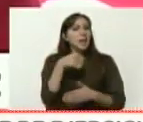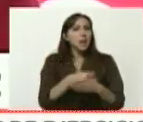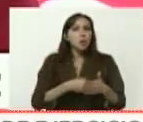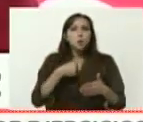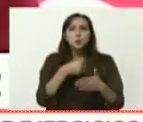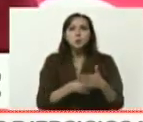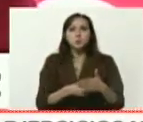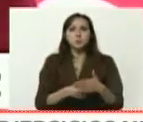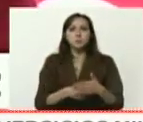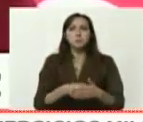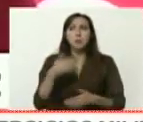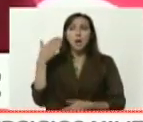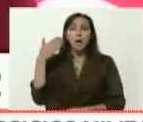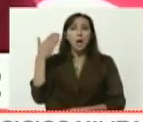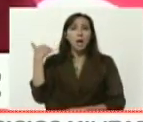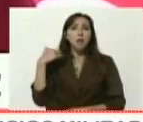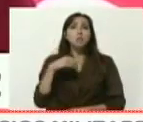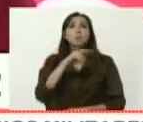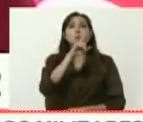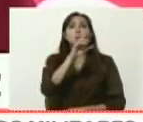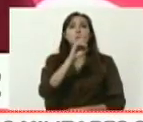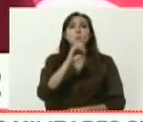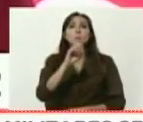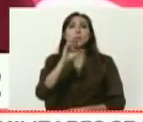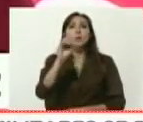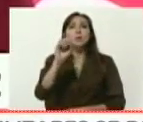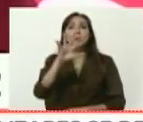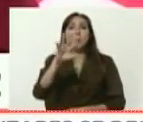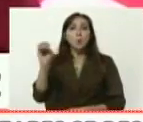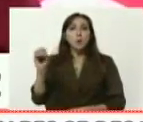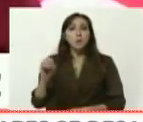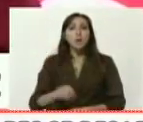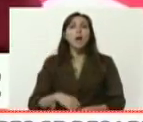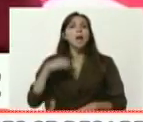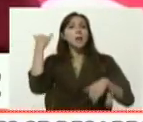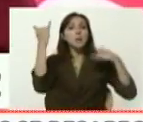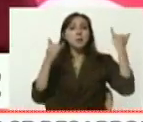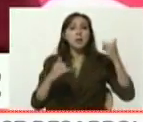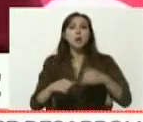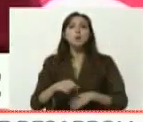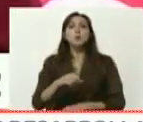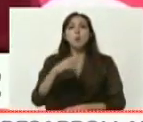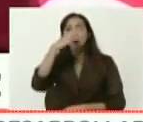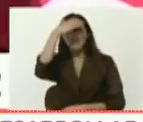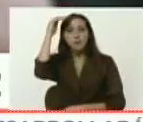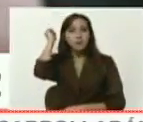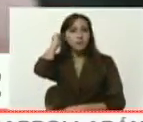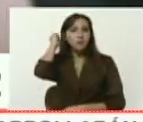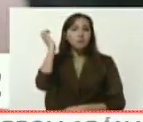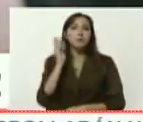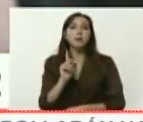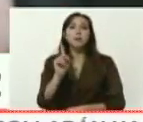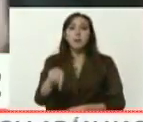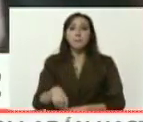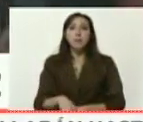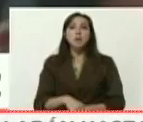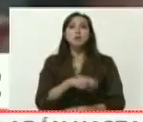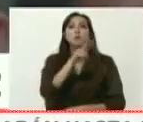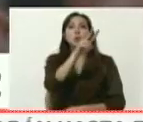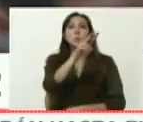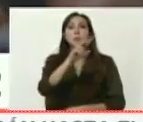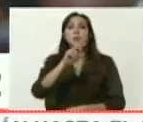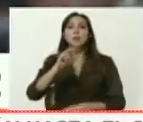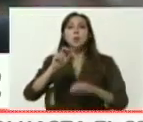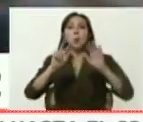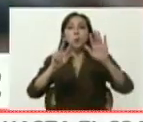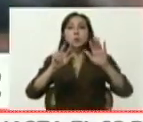En el 2050, el aniversario de Francisco y Miranda. Y el 2089, 3 siglos